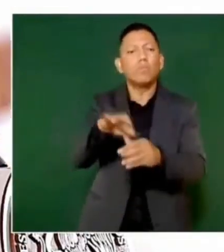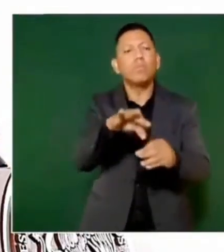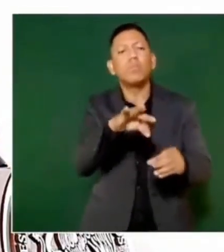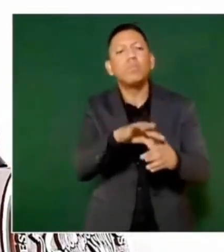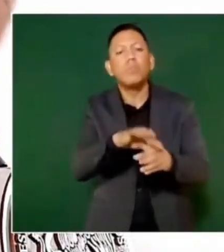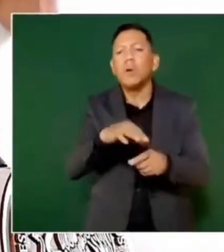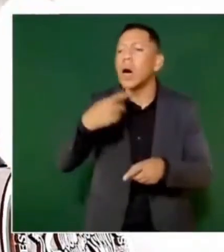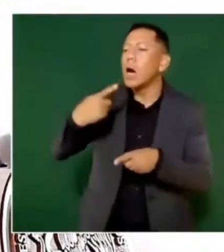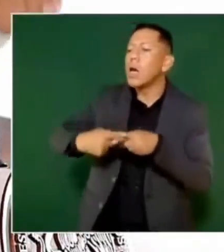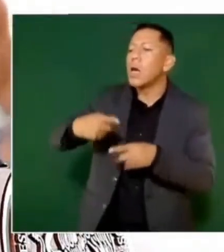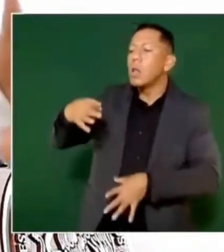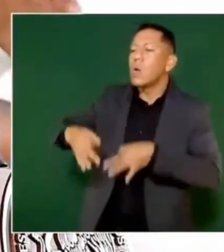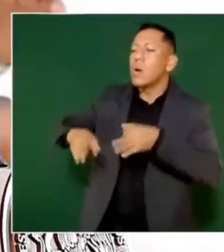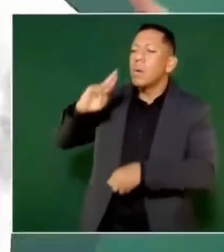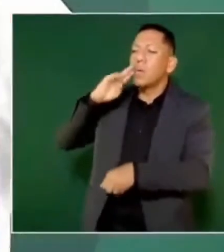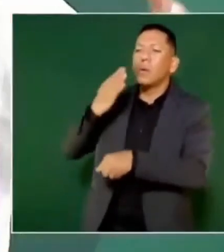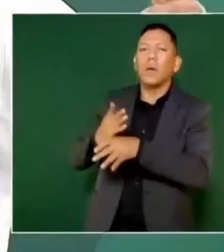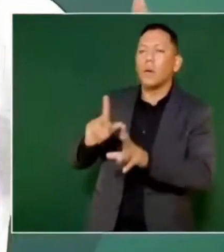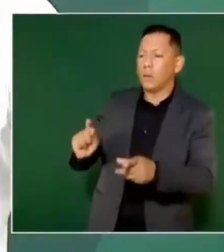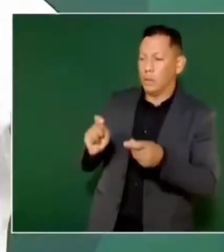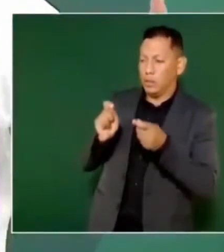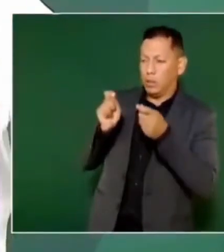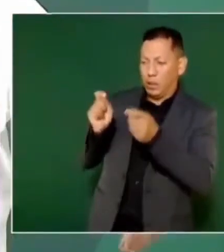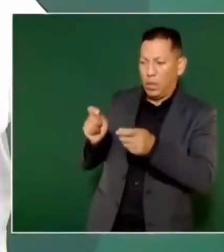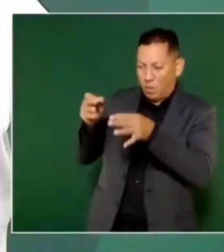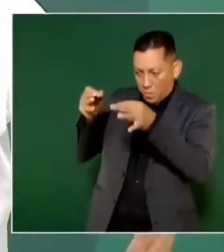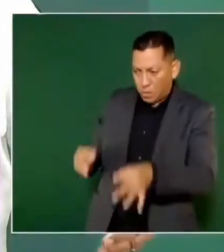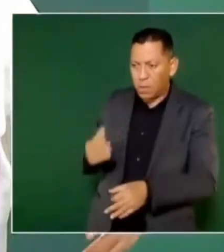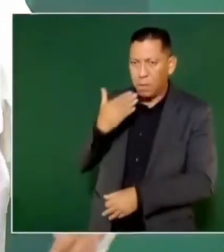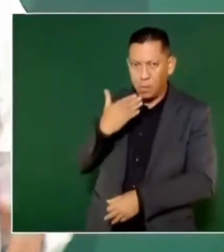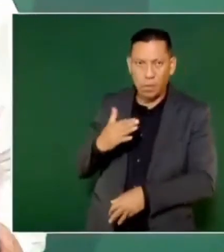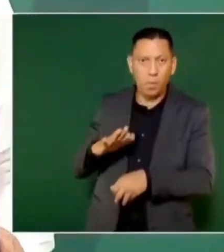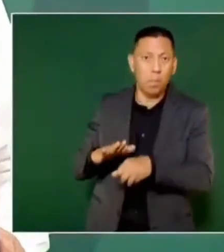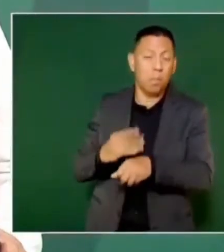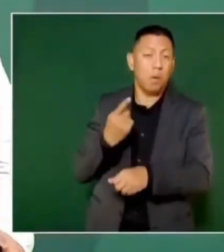Porque también los opresores